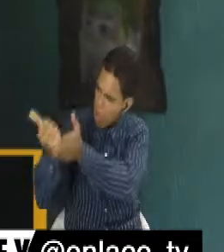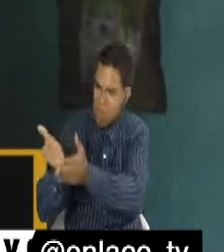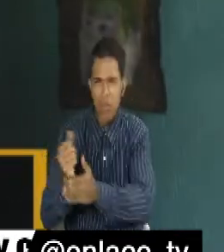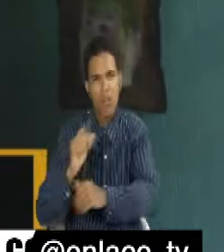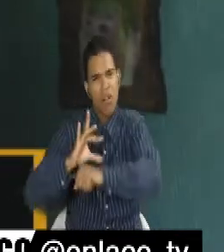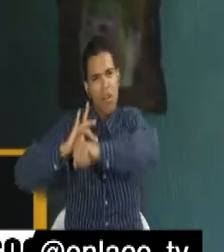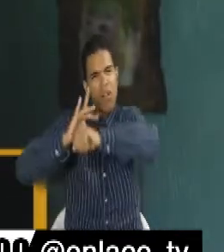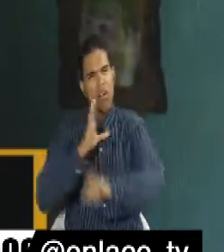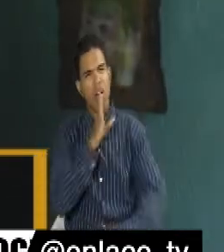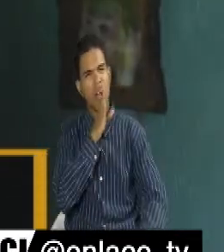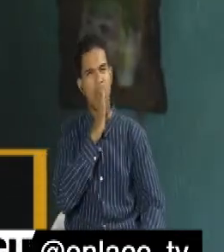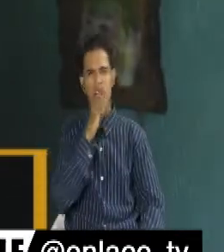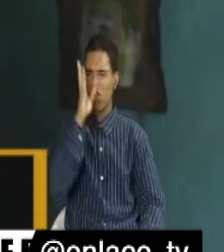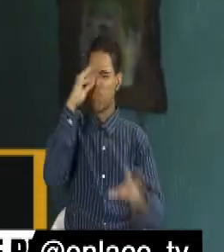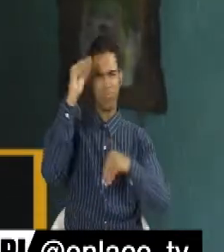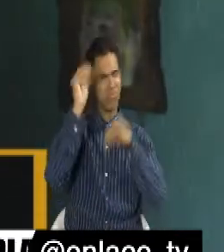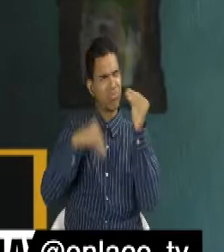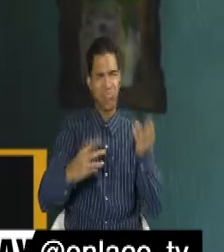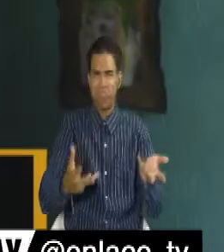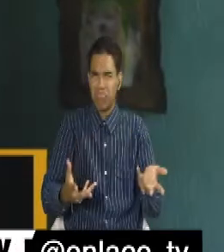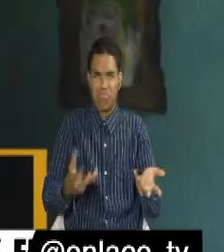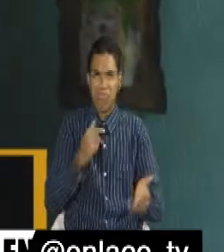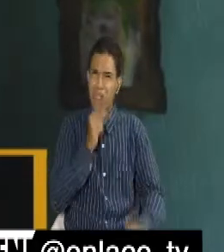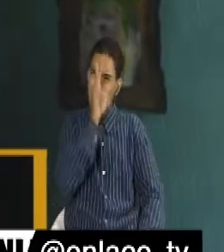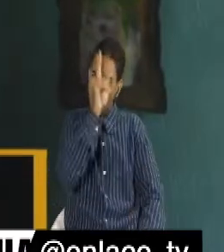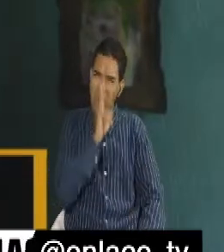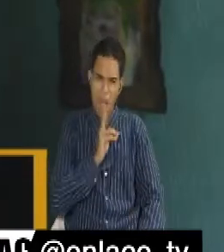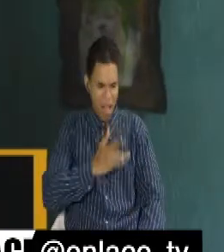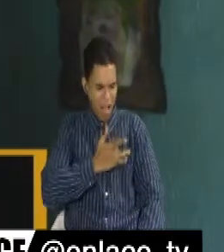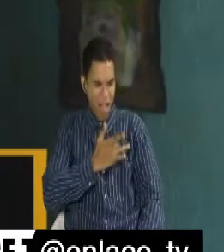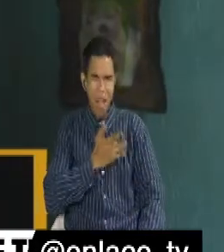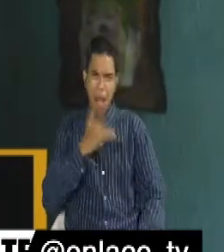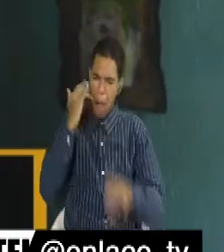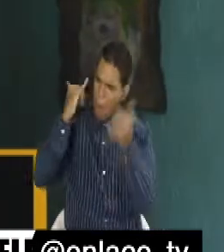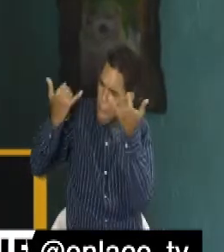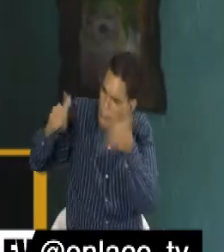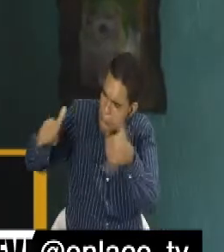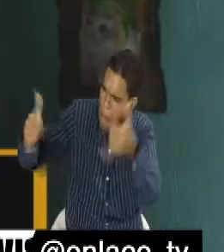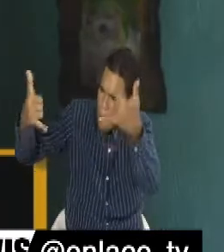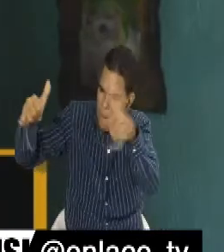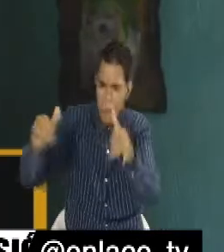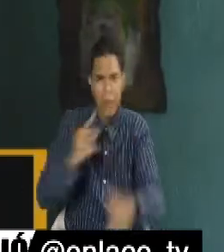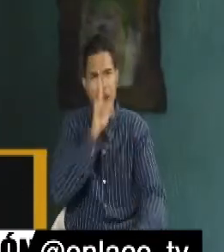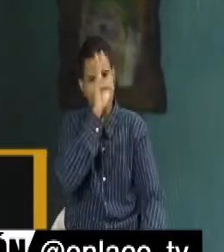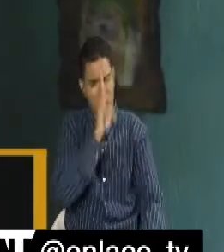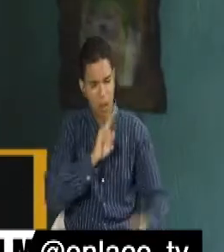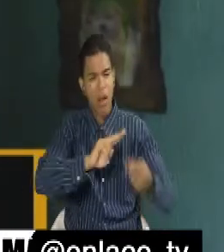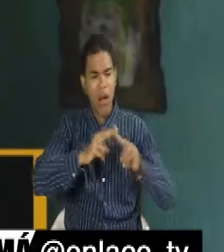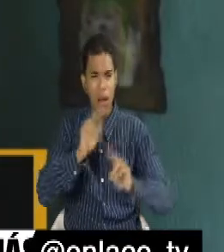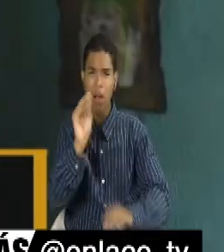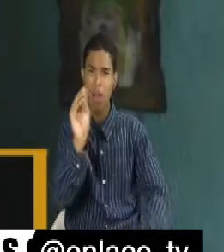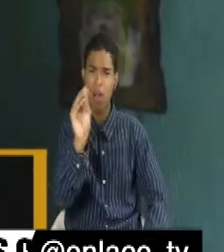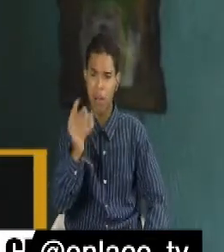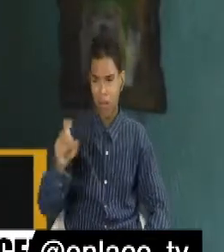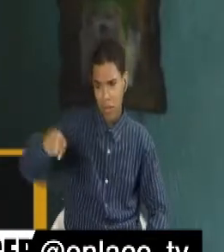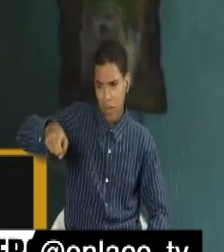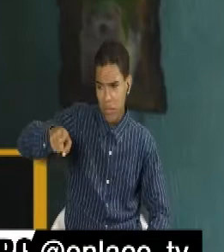ilógico. Para mí es como que jugar con los sentimientos de las personas humildes que verdaderamente también